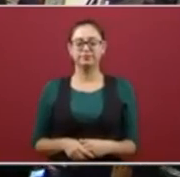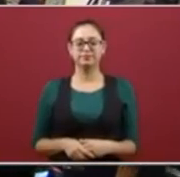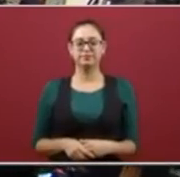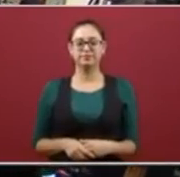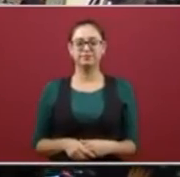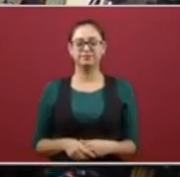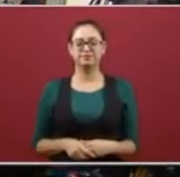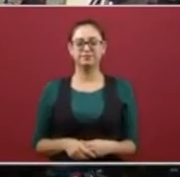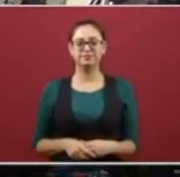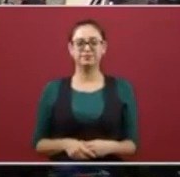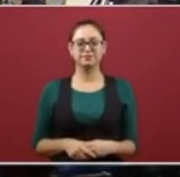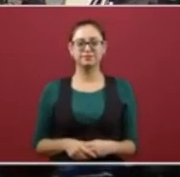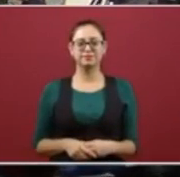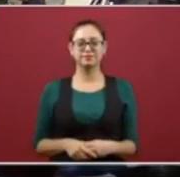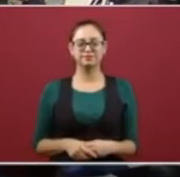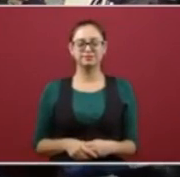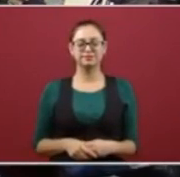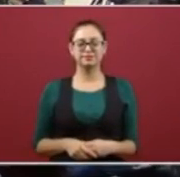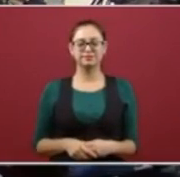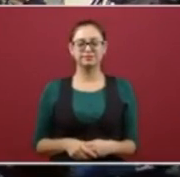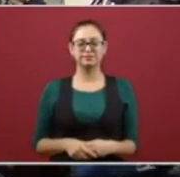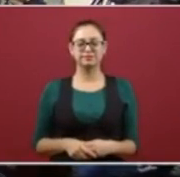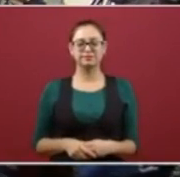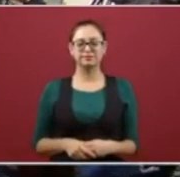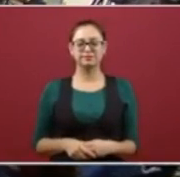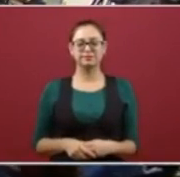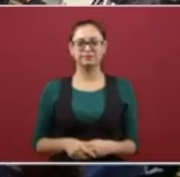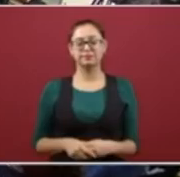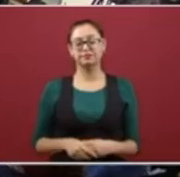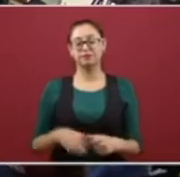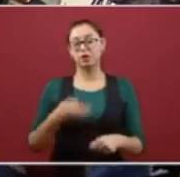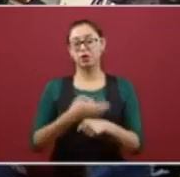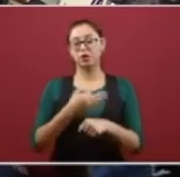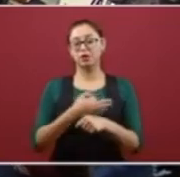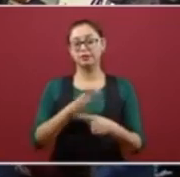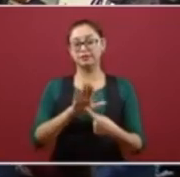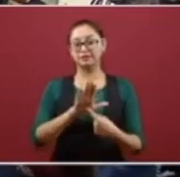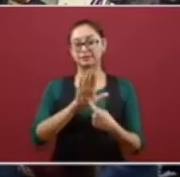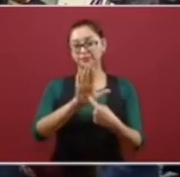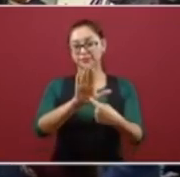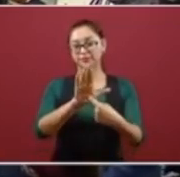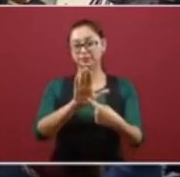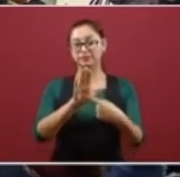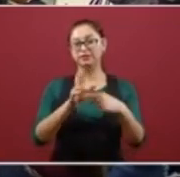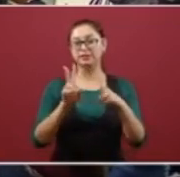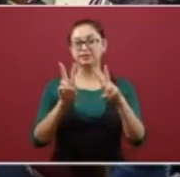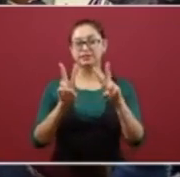bienes adquiridos por delincuentes comunes y de cuello blanco. Las tres reformas